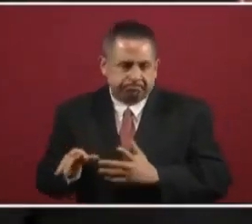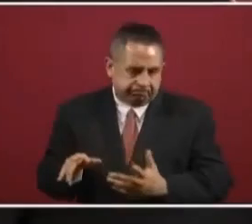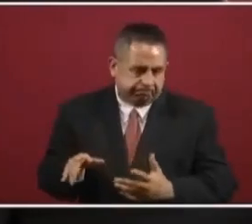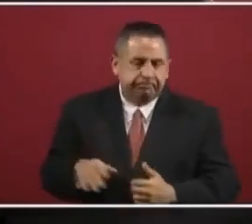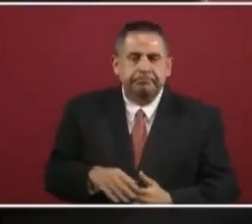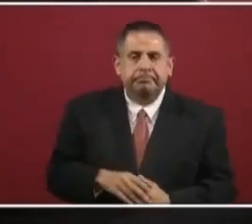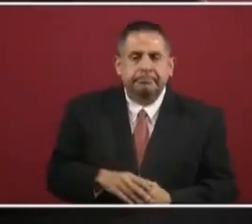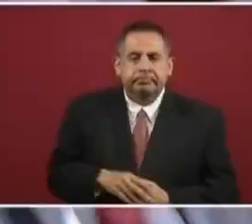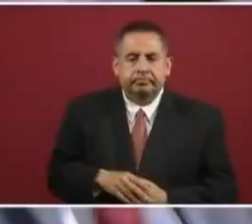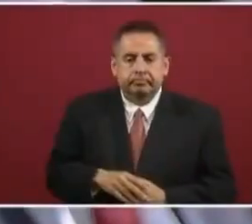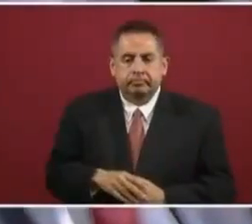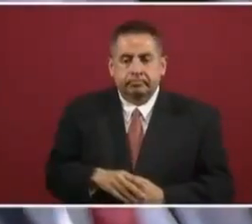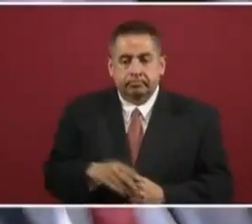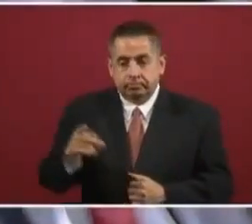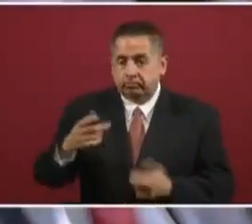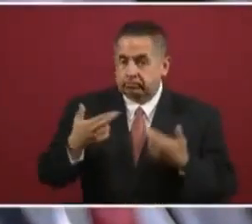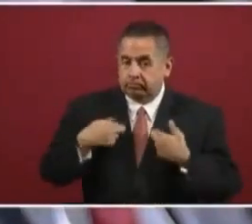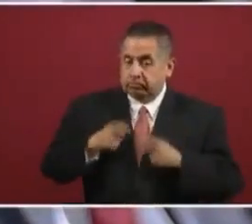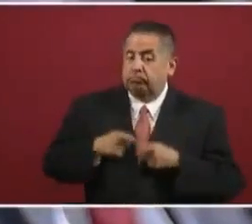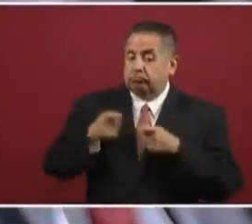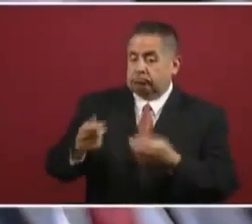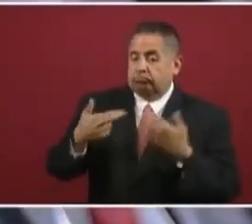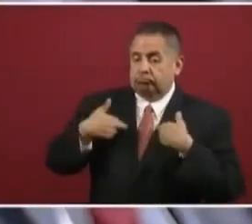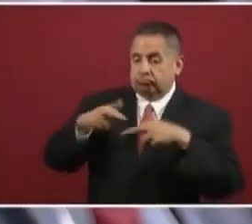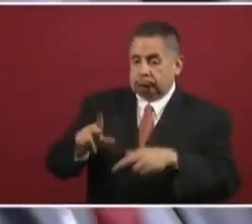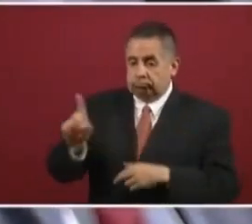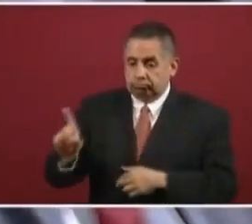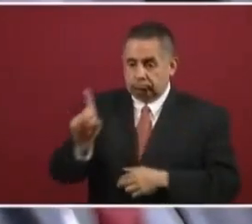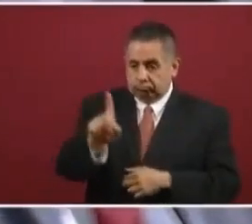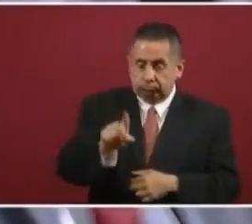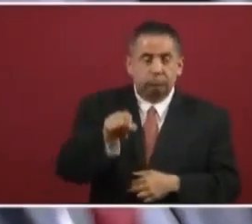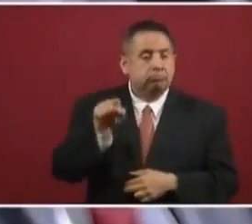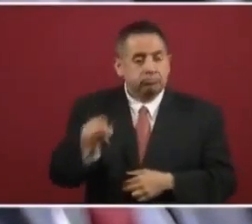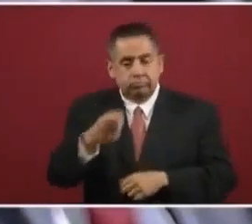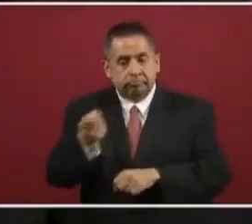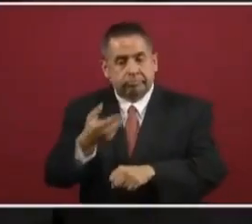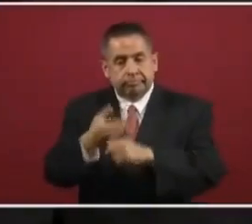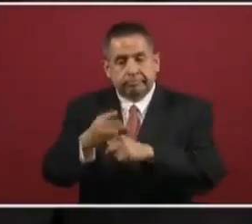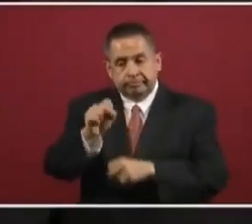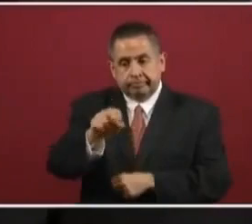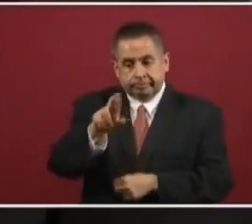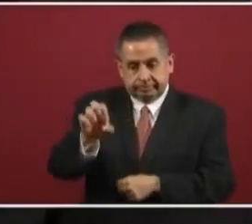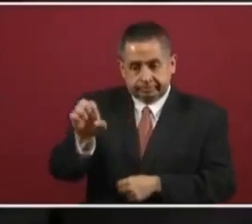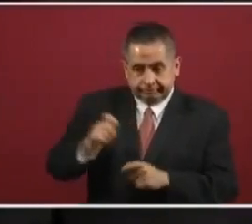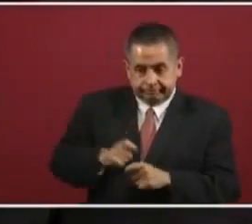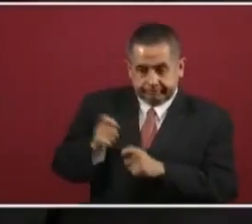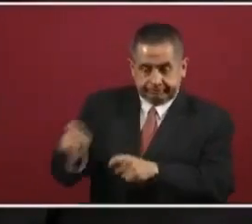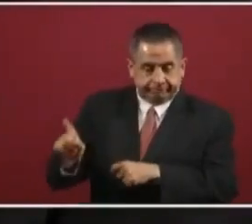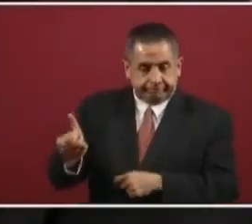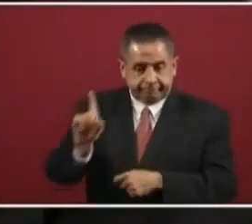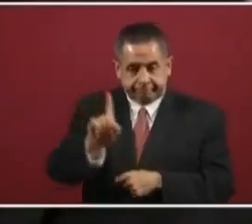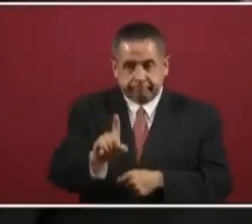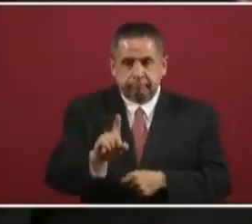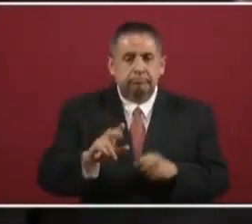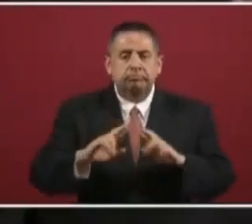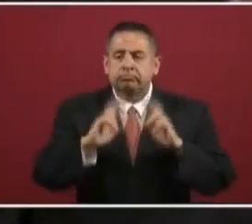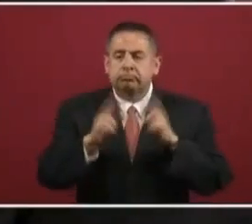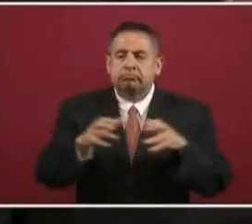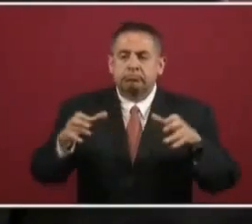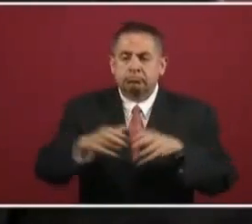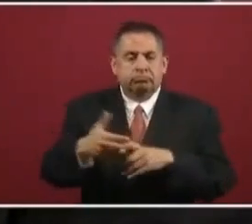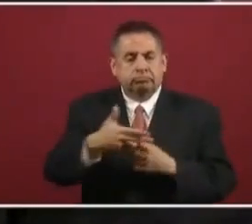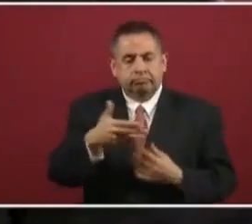Perú me está representando él es el secretario de relaciones exteriores en una reunión también